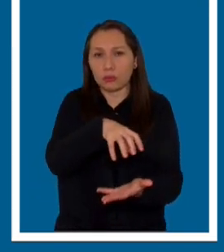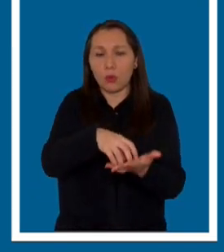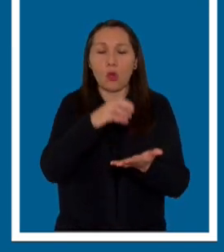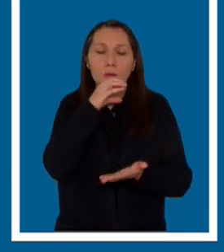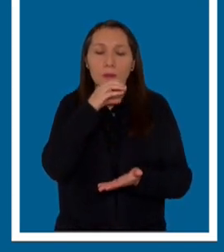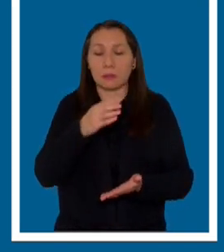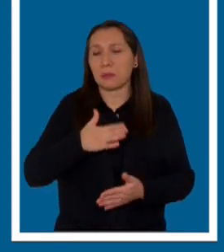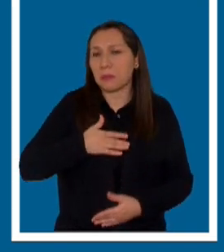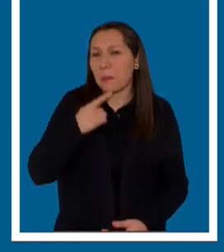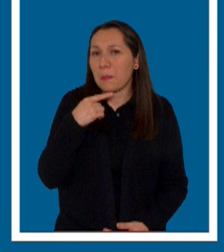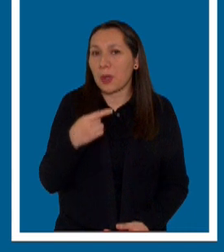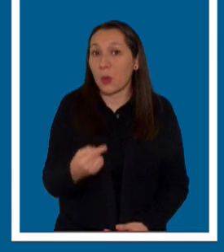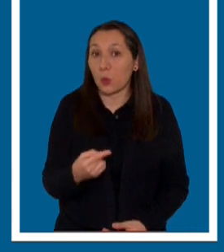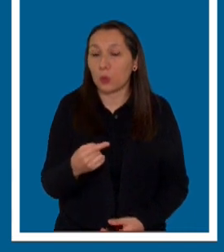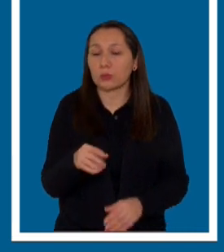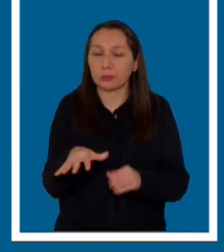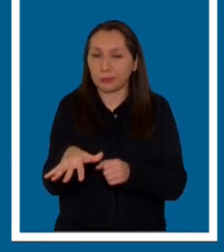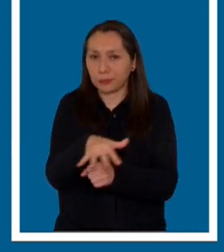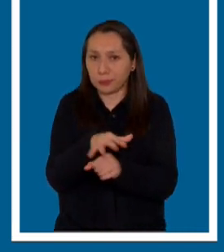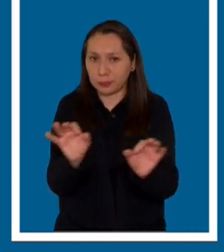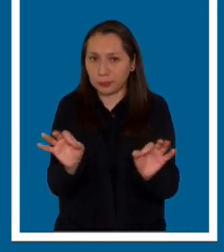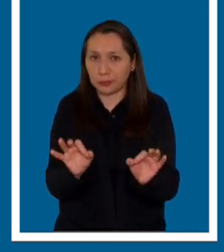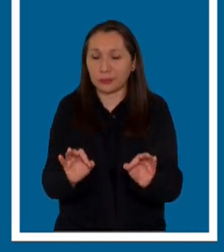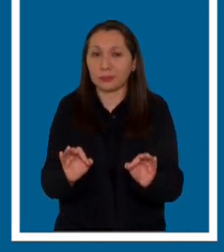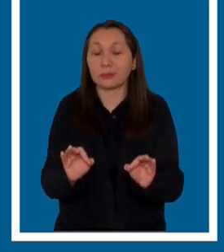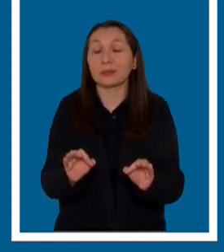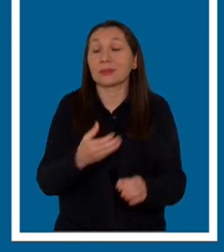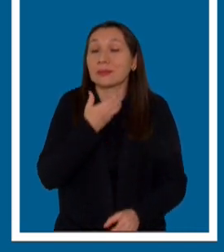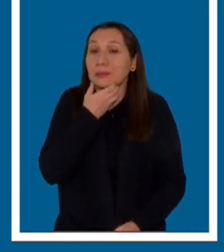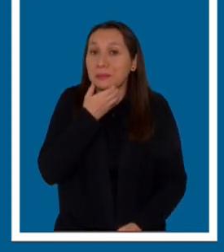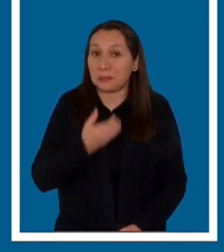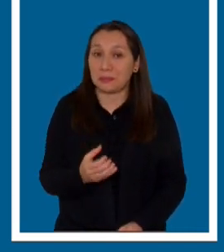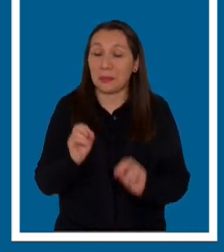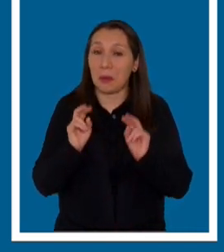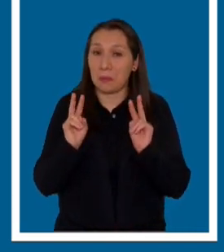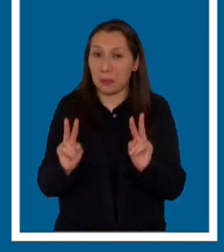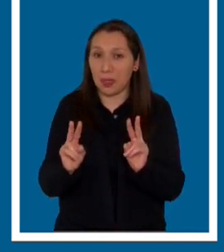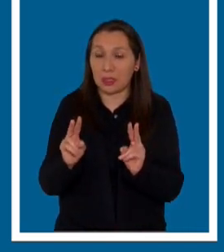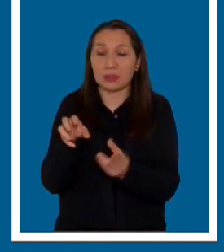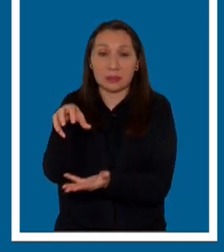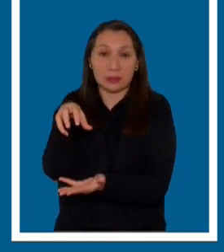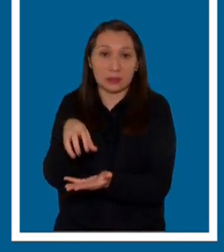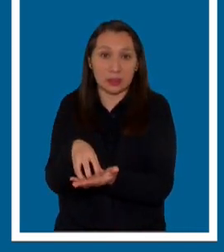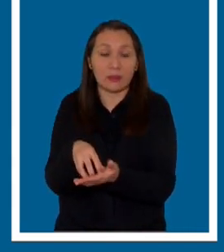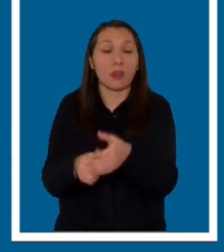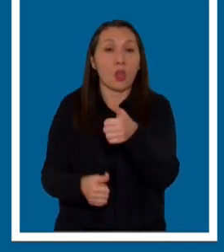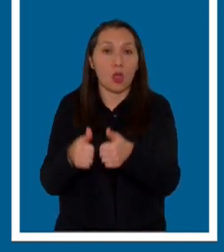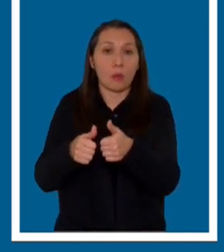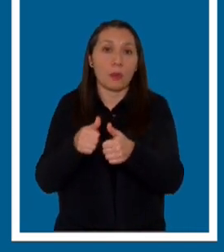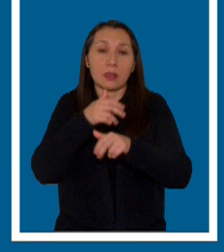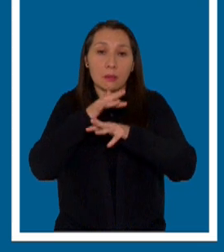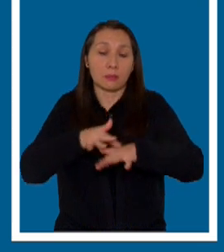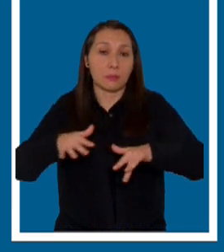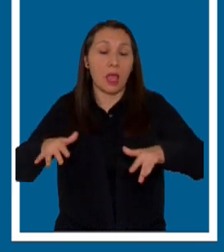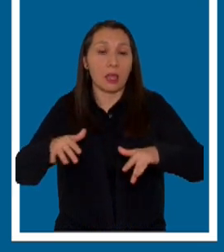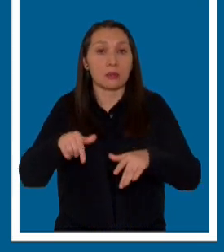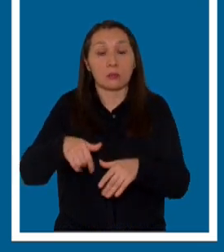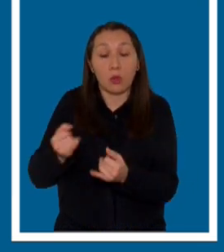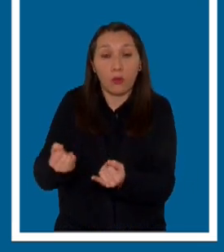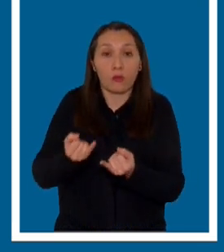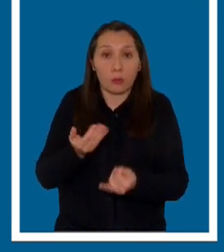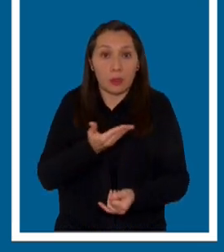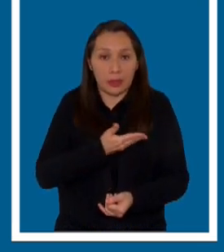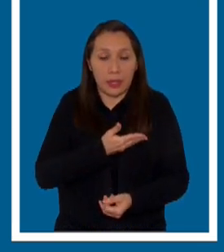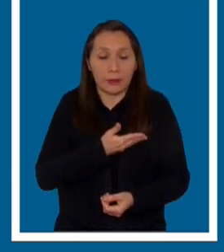mi pregunta Tiene un contexto San Pedro La Paz Va a ser subsede de la competencia Náutica por lo que tenemos información